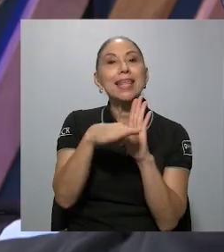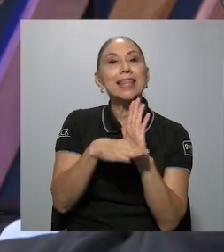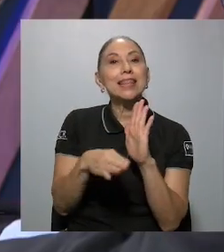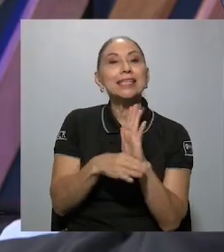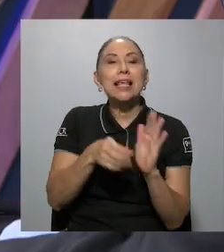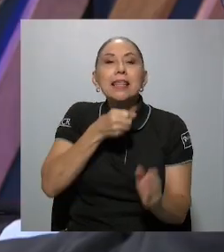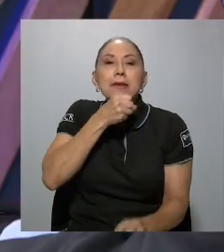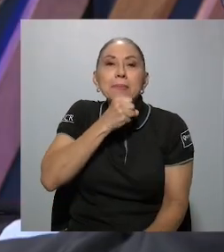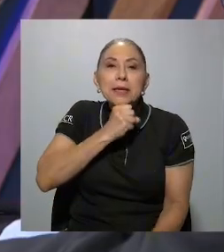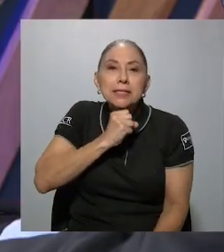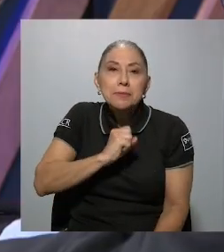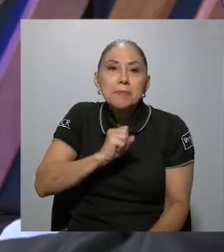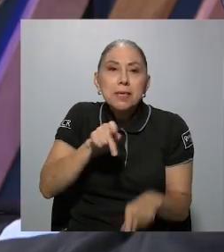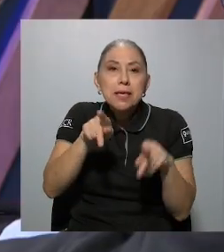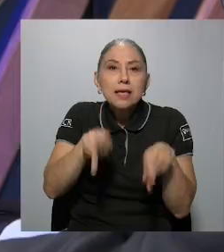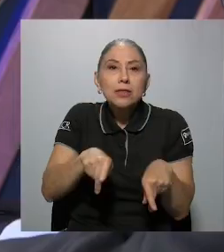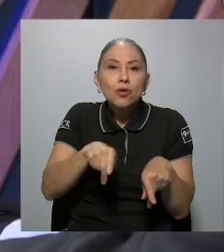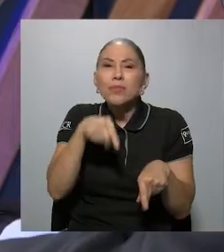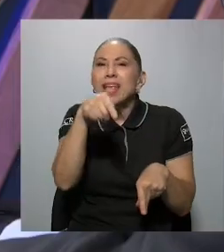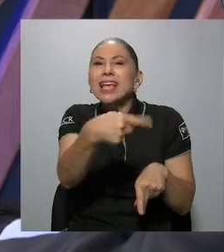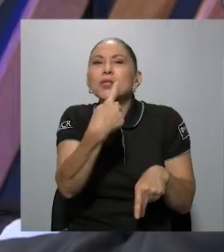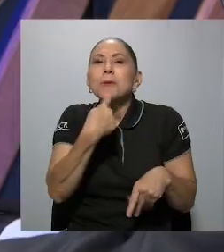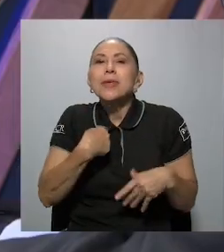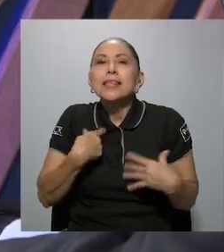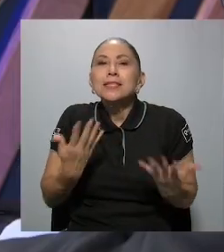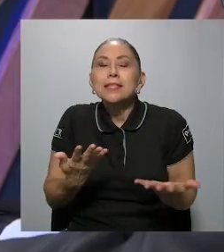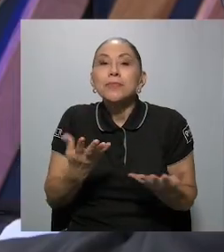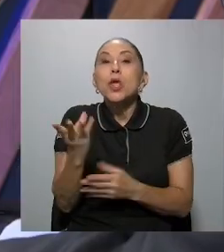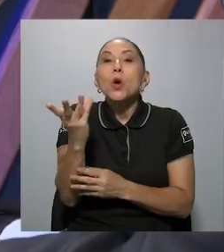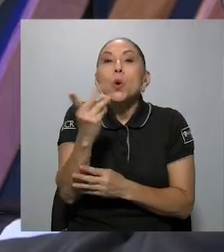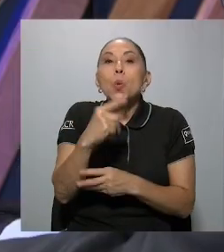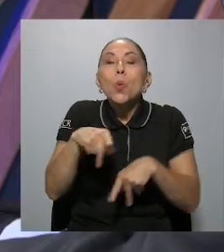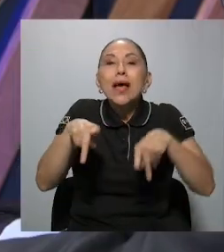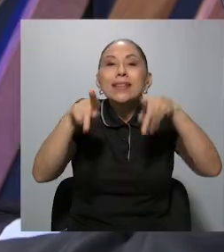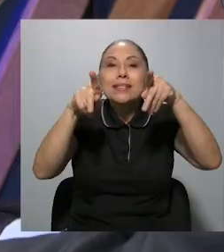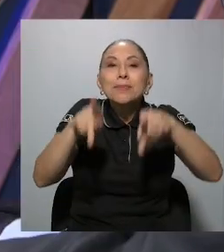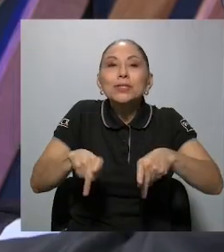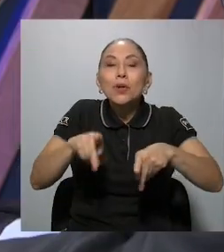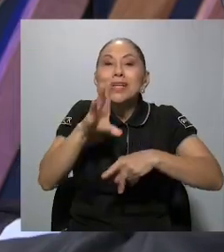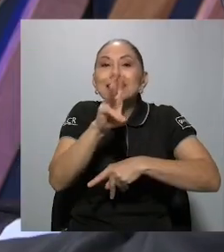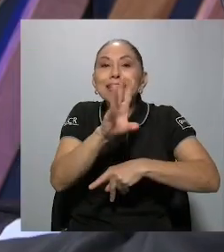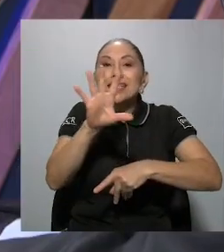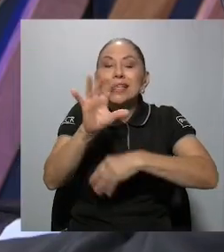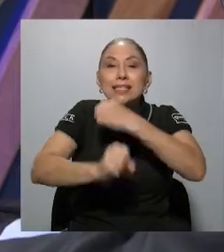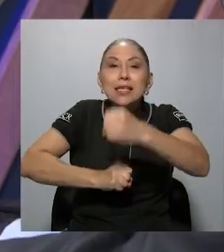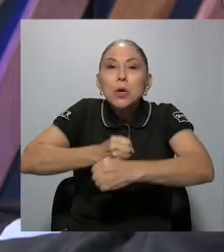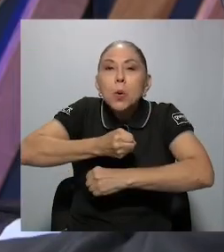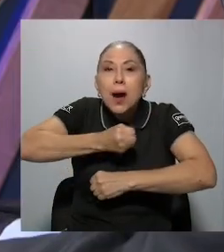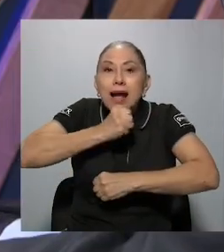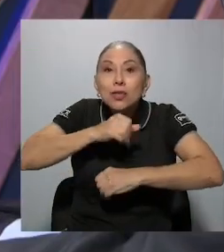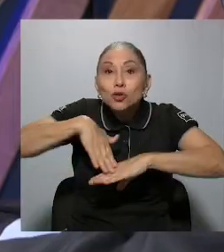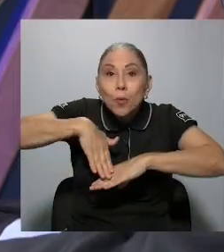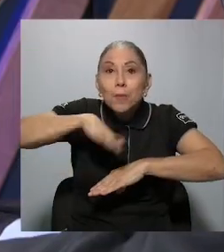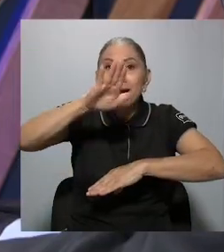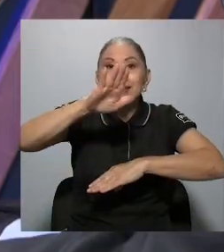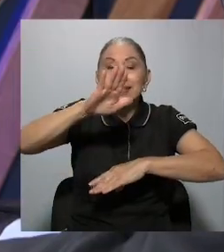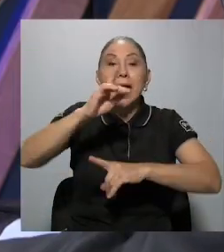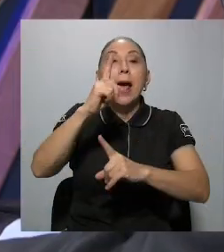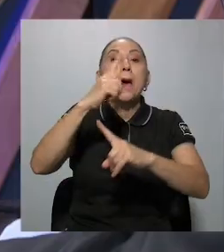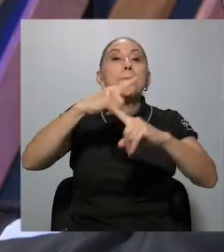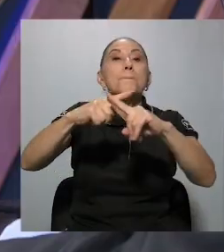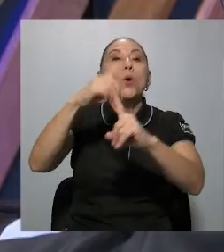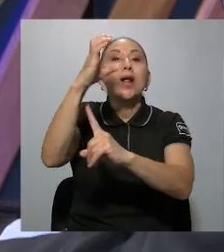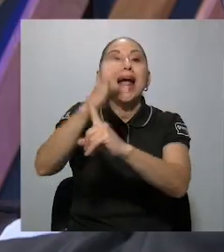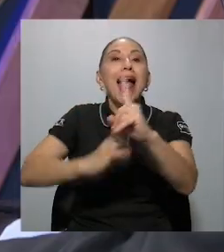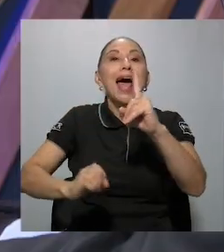de envejecimiento. Este indicador lo que me dice es cuántas personas de 65 años y más por